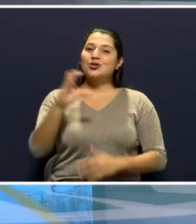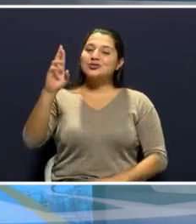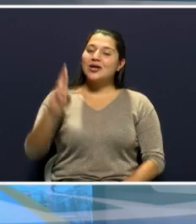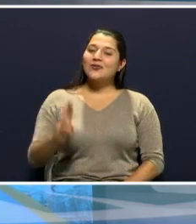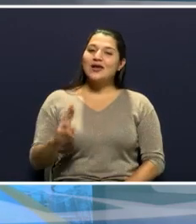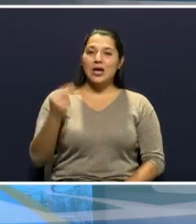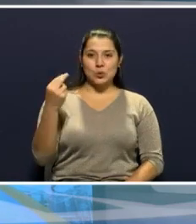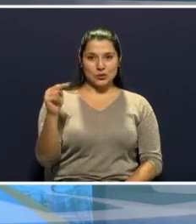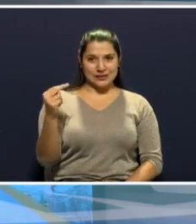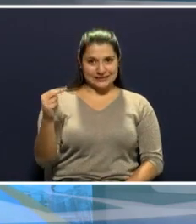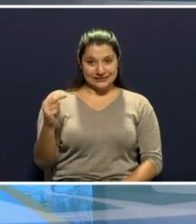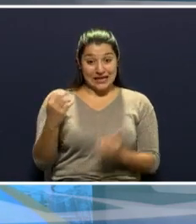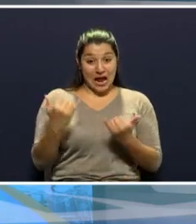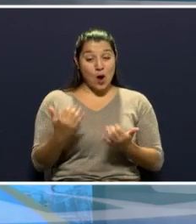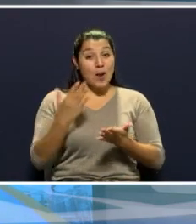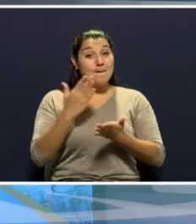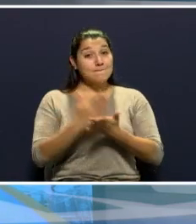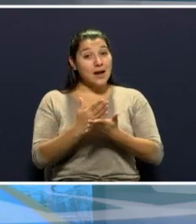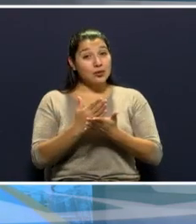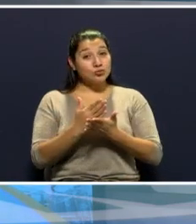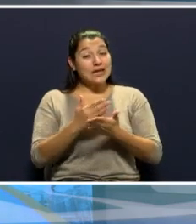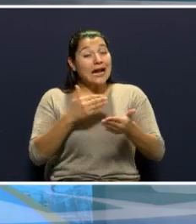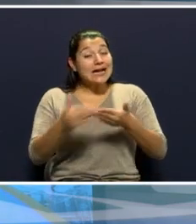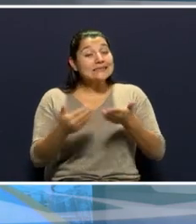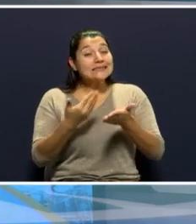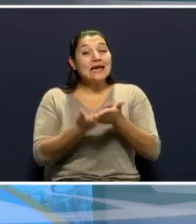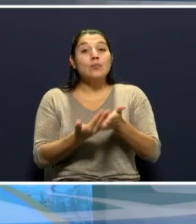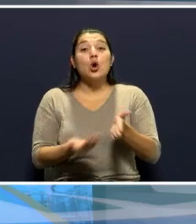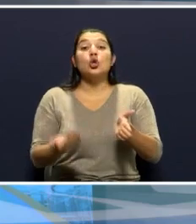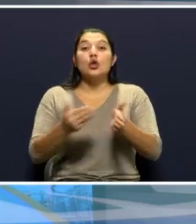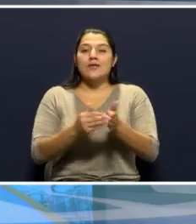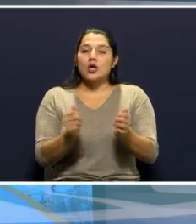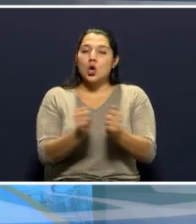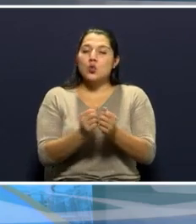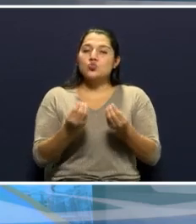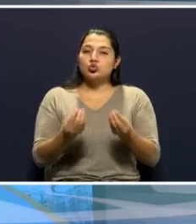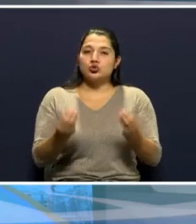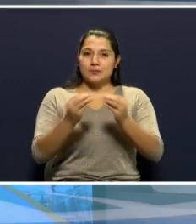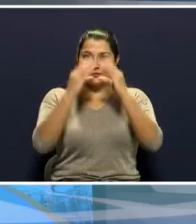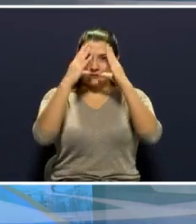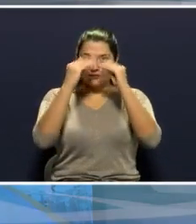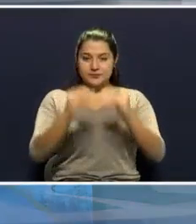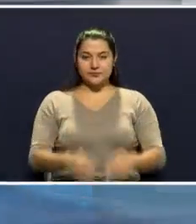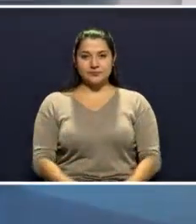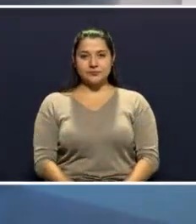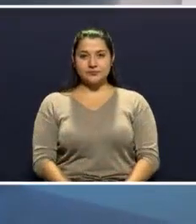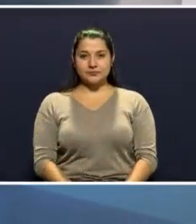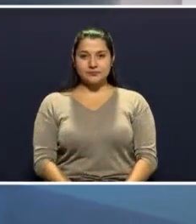Rica Noticias. Hacemos una pausa, pero ya volvemos con mucho más.